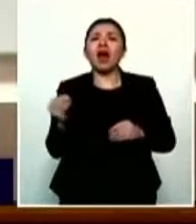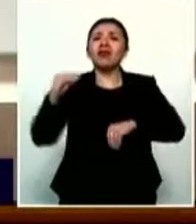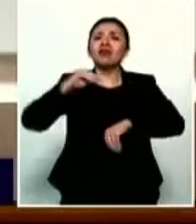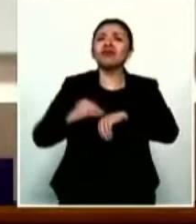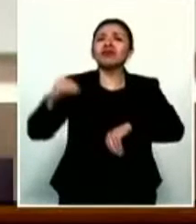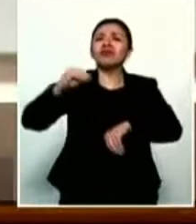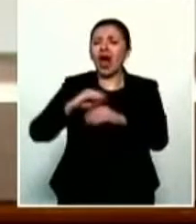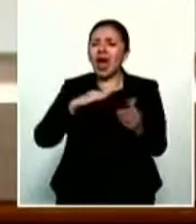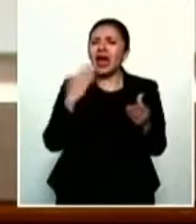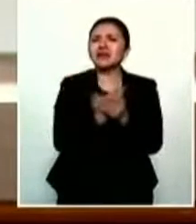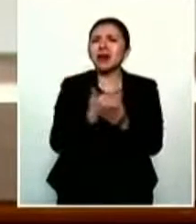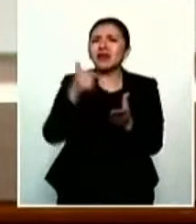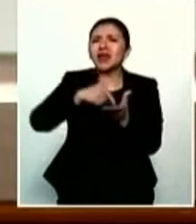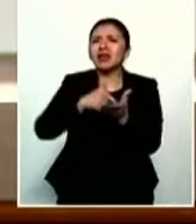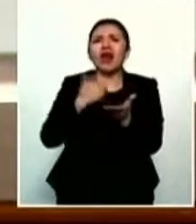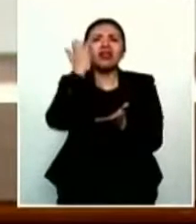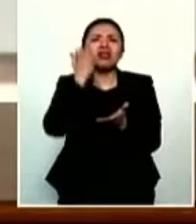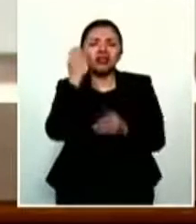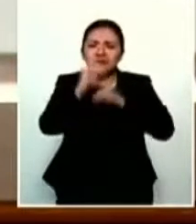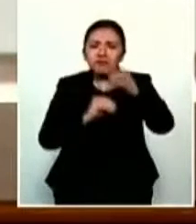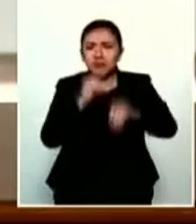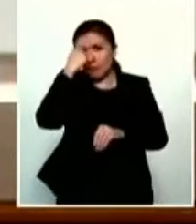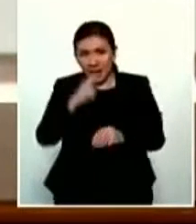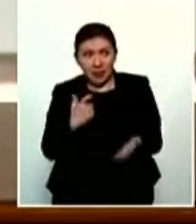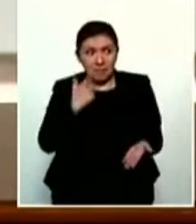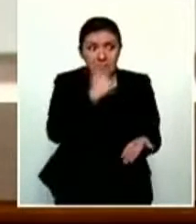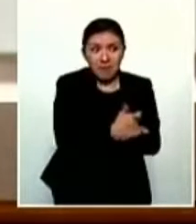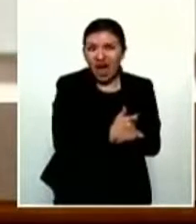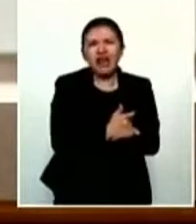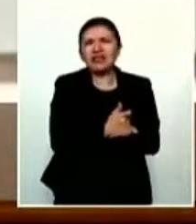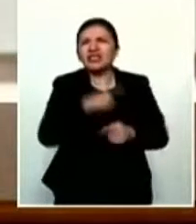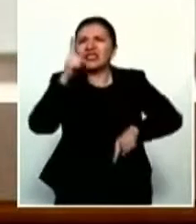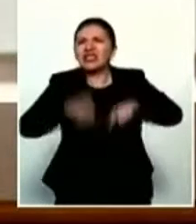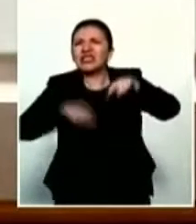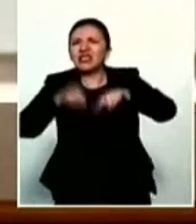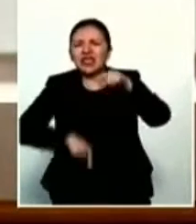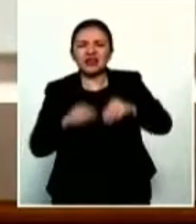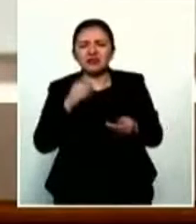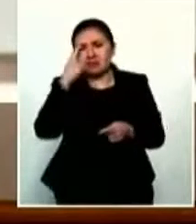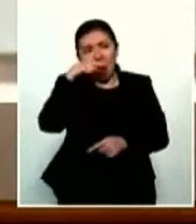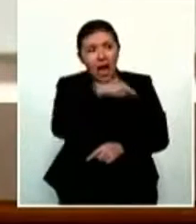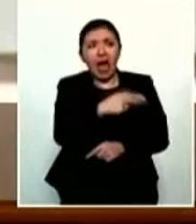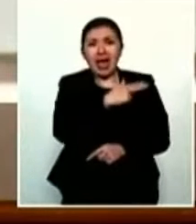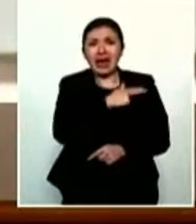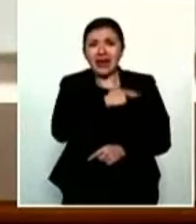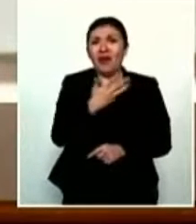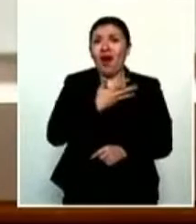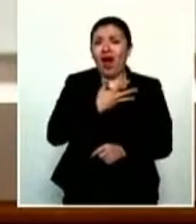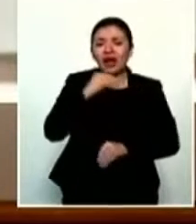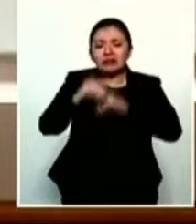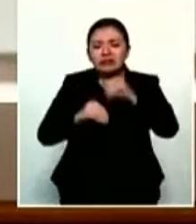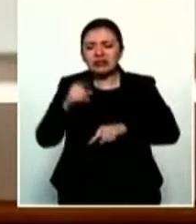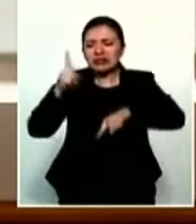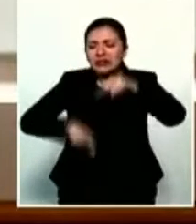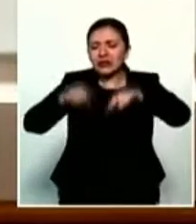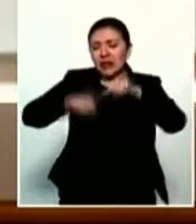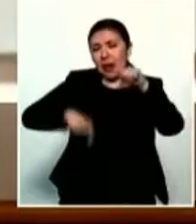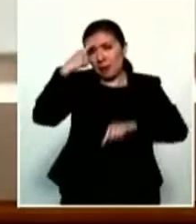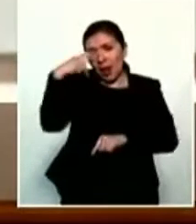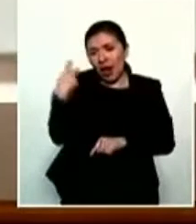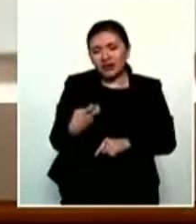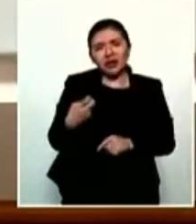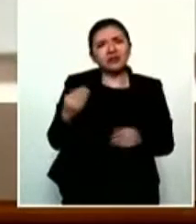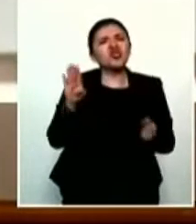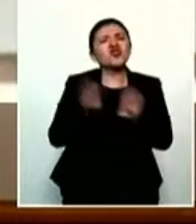sus expedientes médicos para no pagarles lo que le tenían que pagar por sus lesiones y por la situación en que